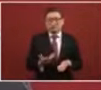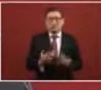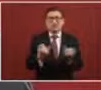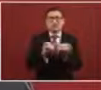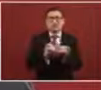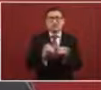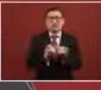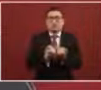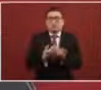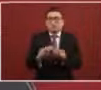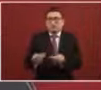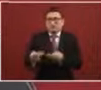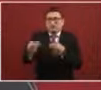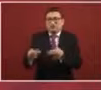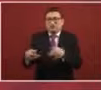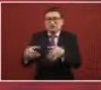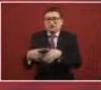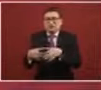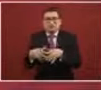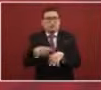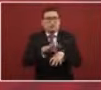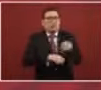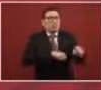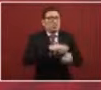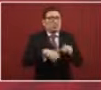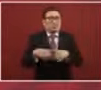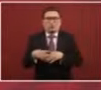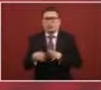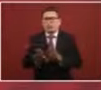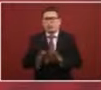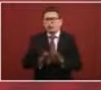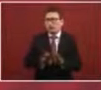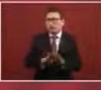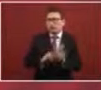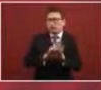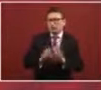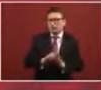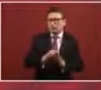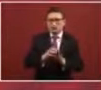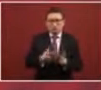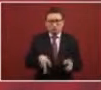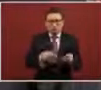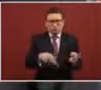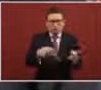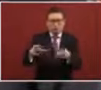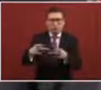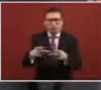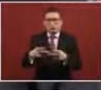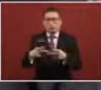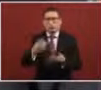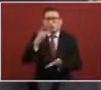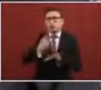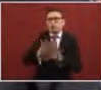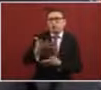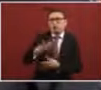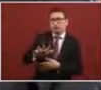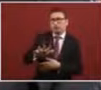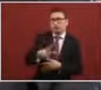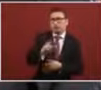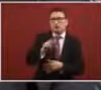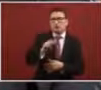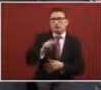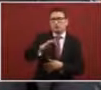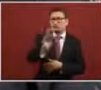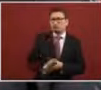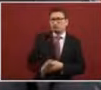monopolio. ¿Cómo es posible que 10 proveedores abastecieran el